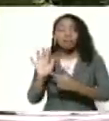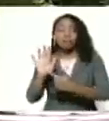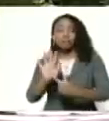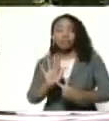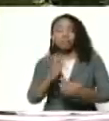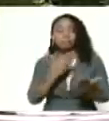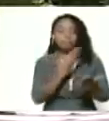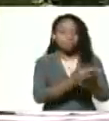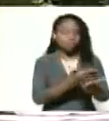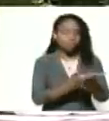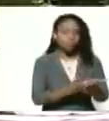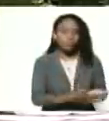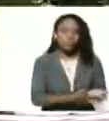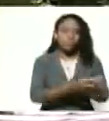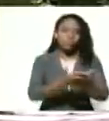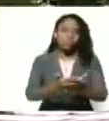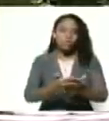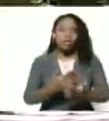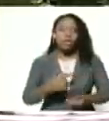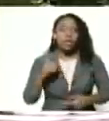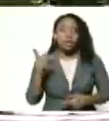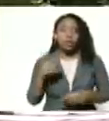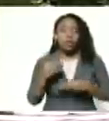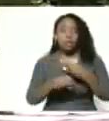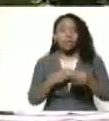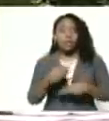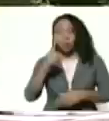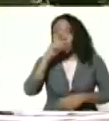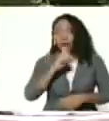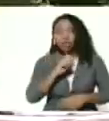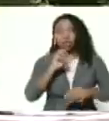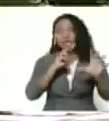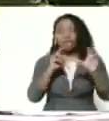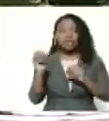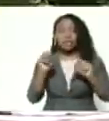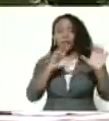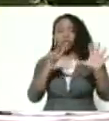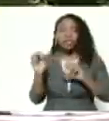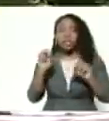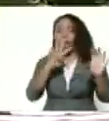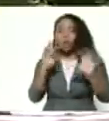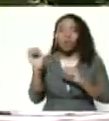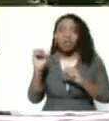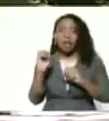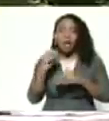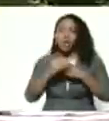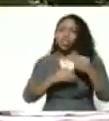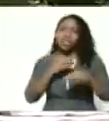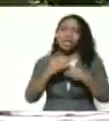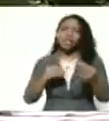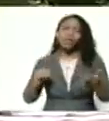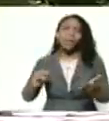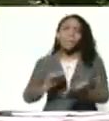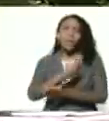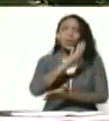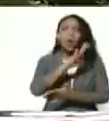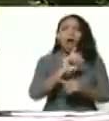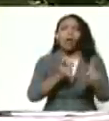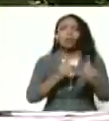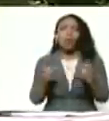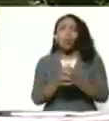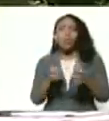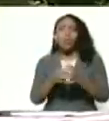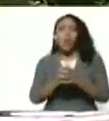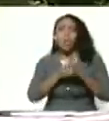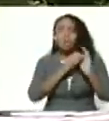tiene bastante tiempo, pero que en los años 70, 80, 90 no logró trascender algunas élites